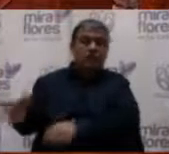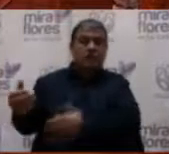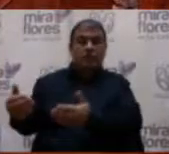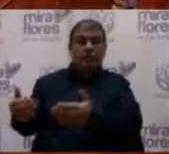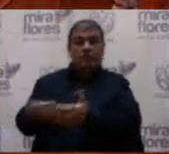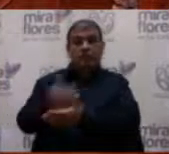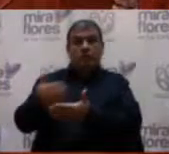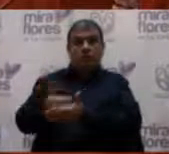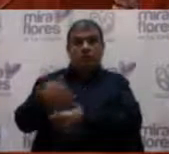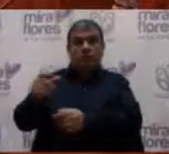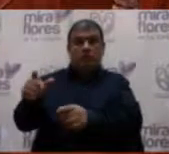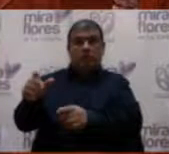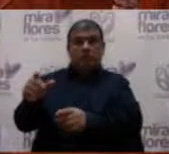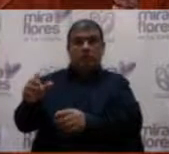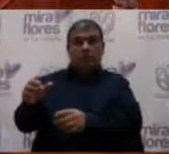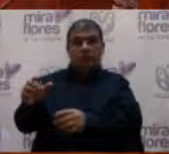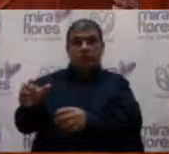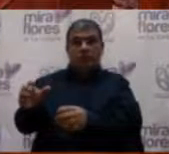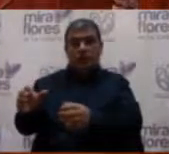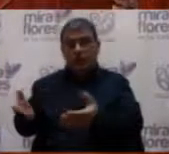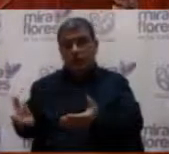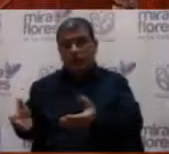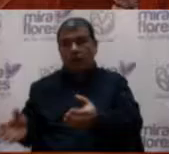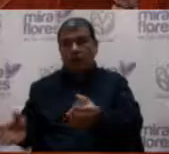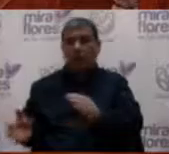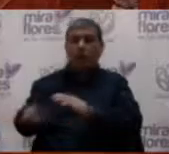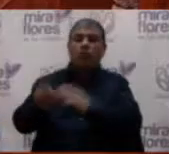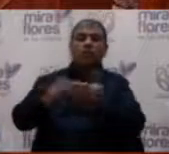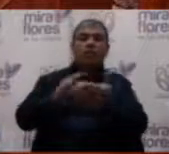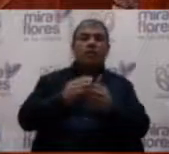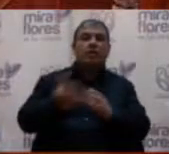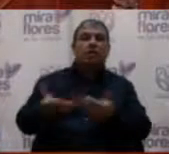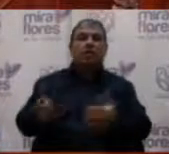los miembros de la comuna, para que